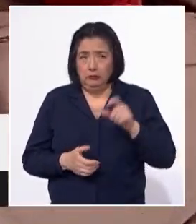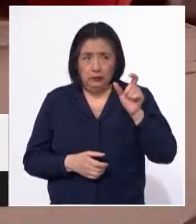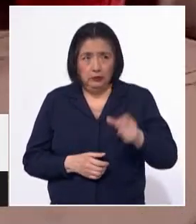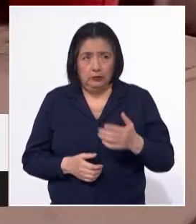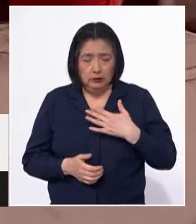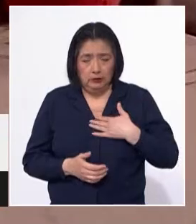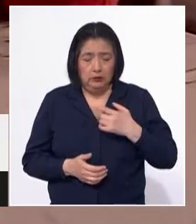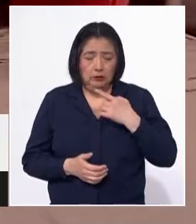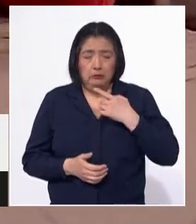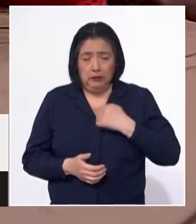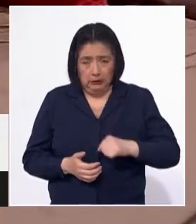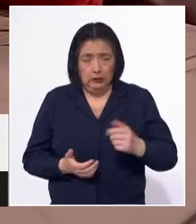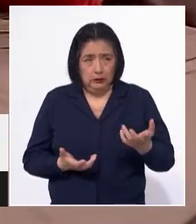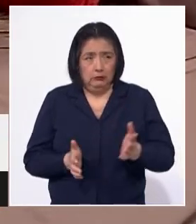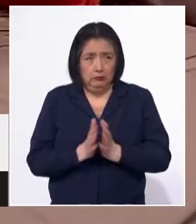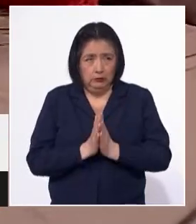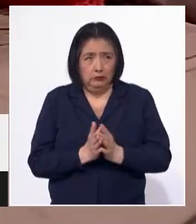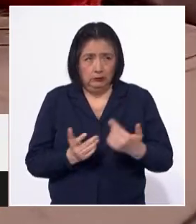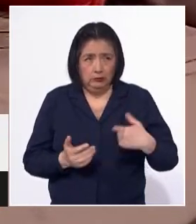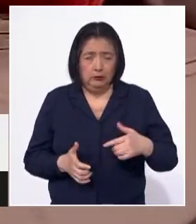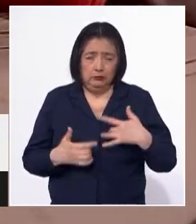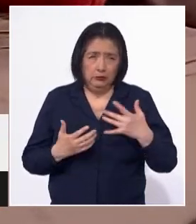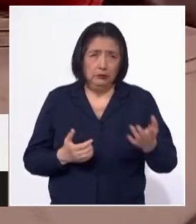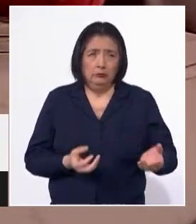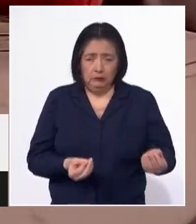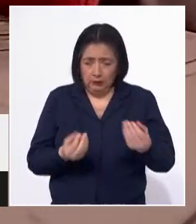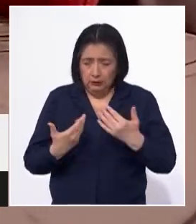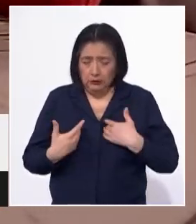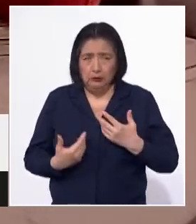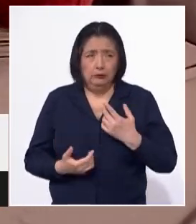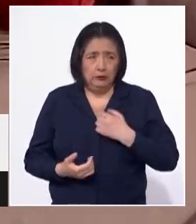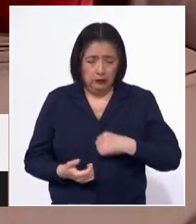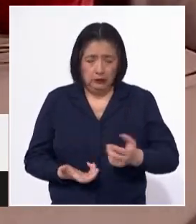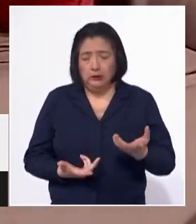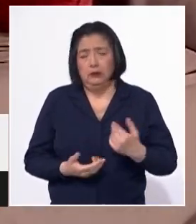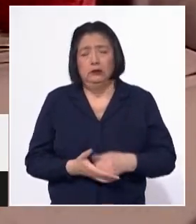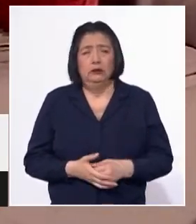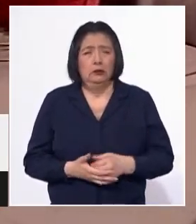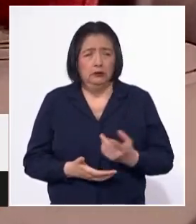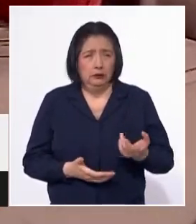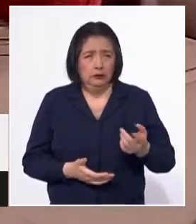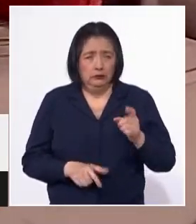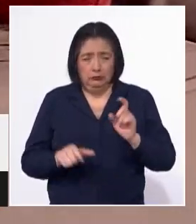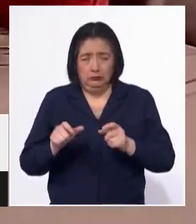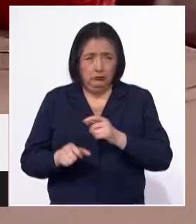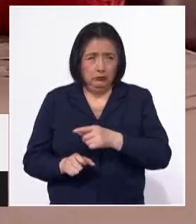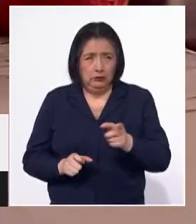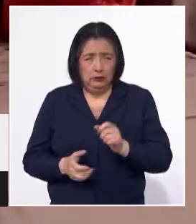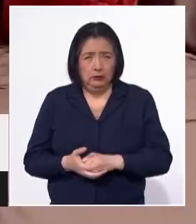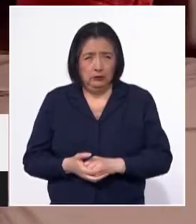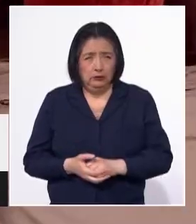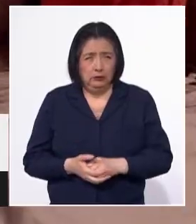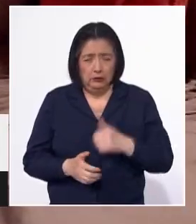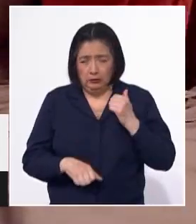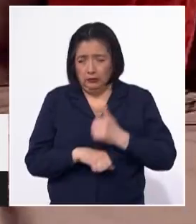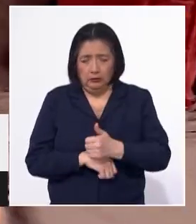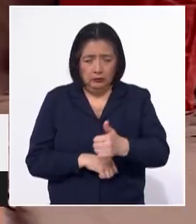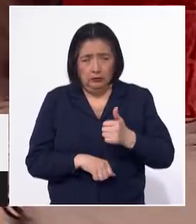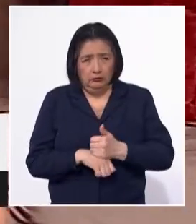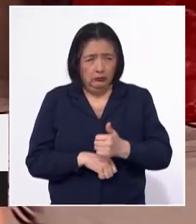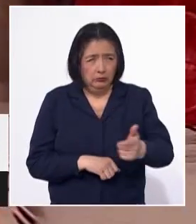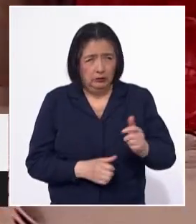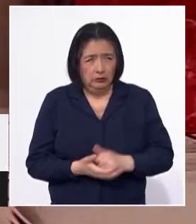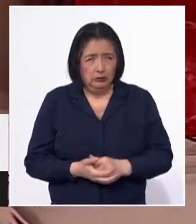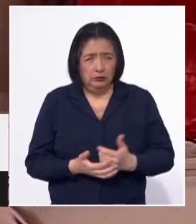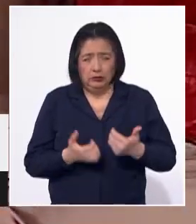tiene a mi hija, por favor, que se compadezca, que me la devuelva. Y esas personas, las personas culpables,